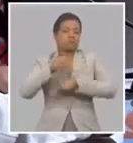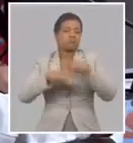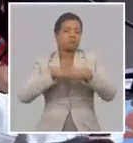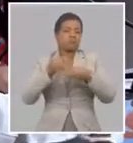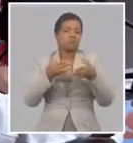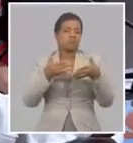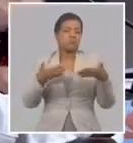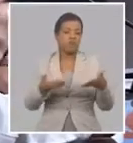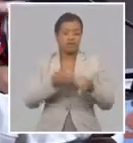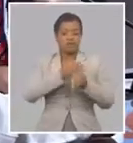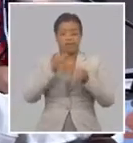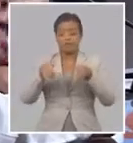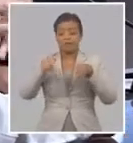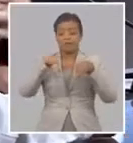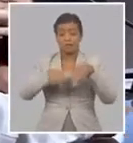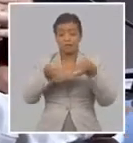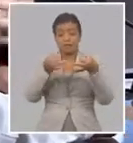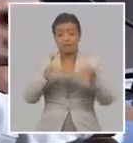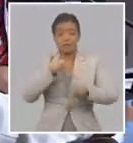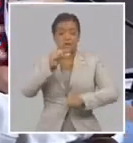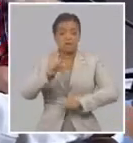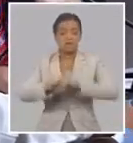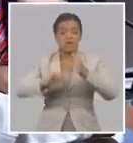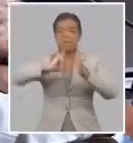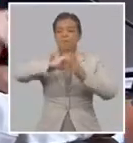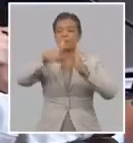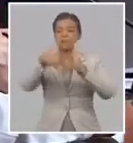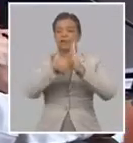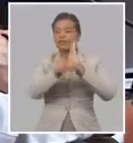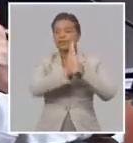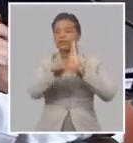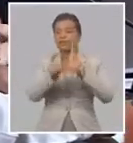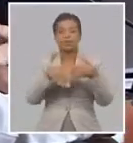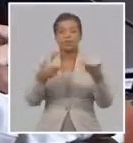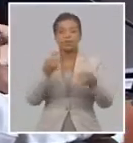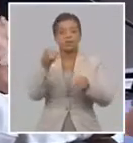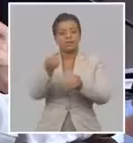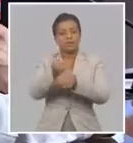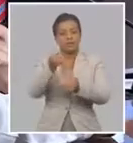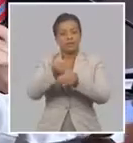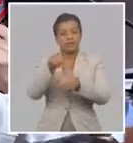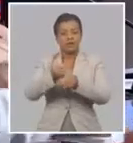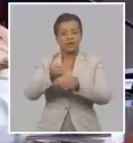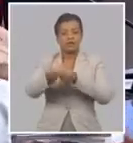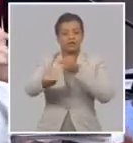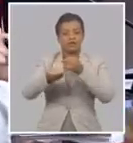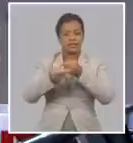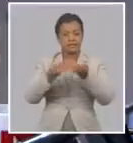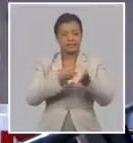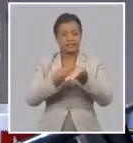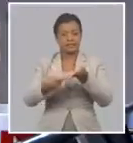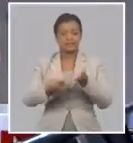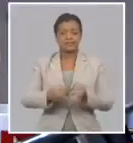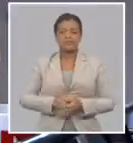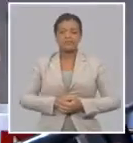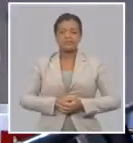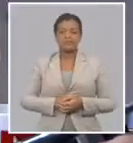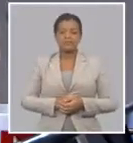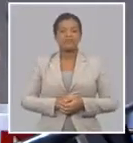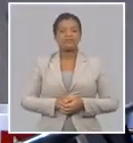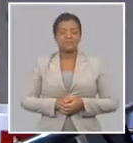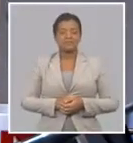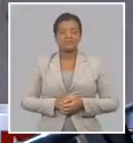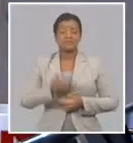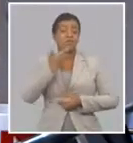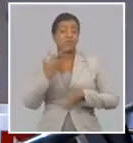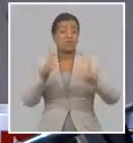nueva normalidad cuáles son las proyecciones que tienen para el trabajo en las próximas en las próximas semanas seguros noche y